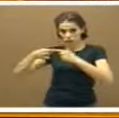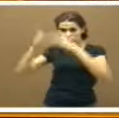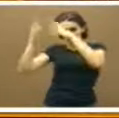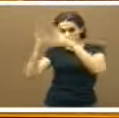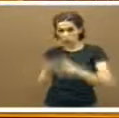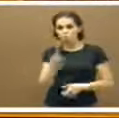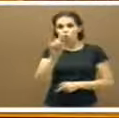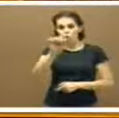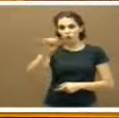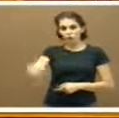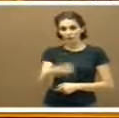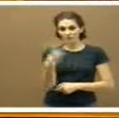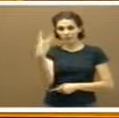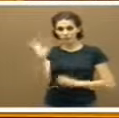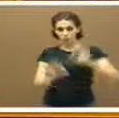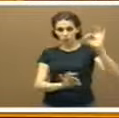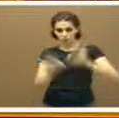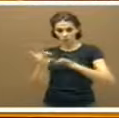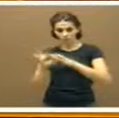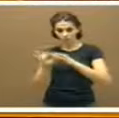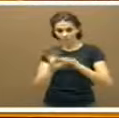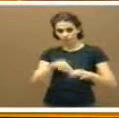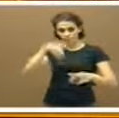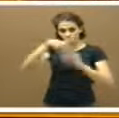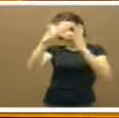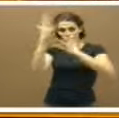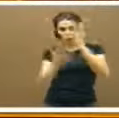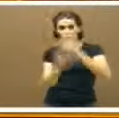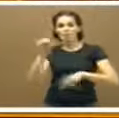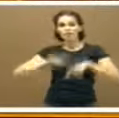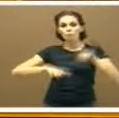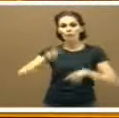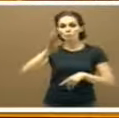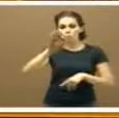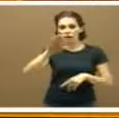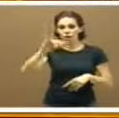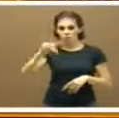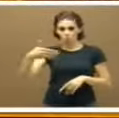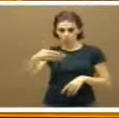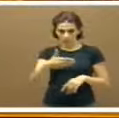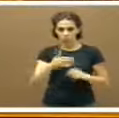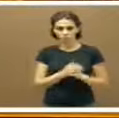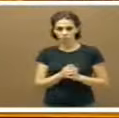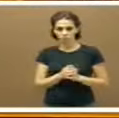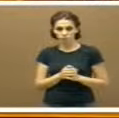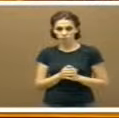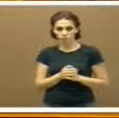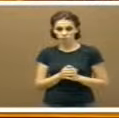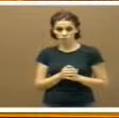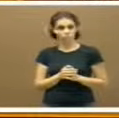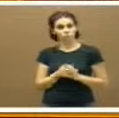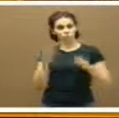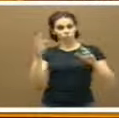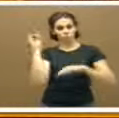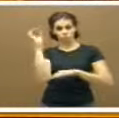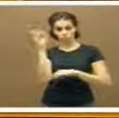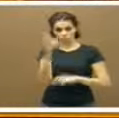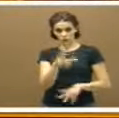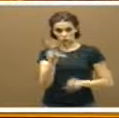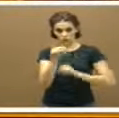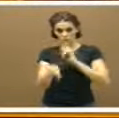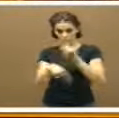,3% del PIB. Finaliza su intervención, dice